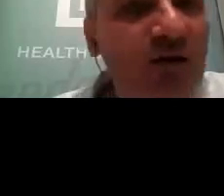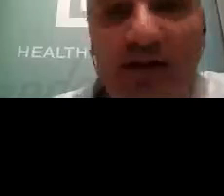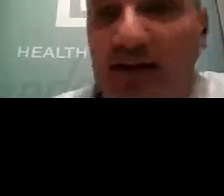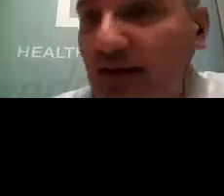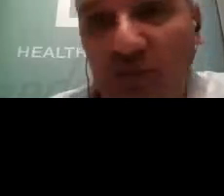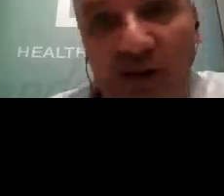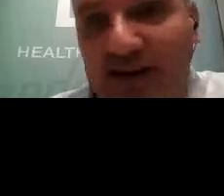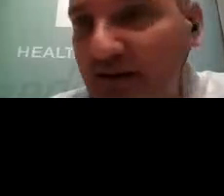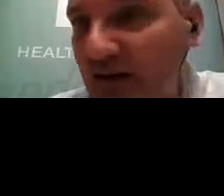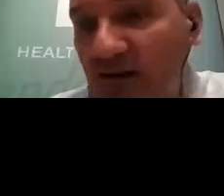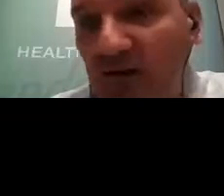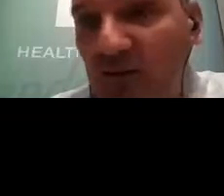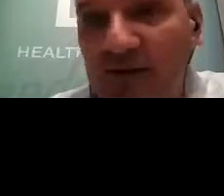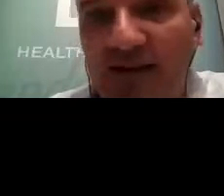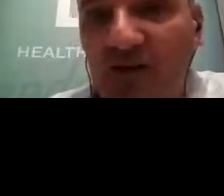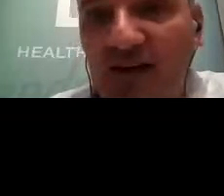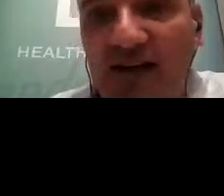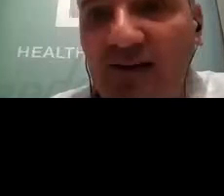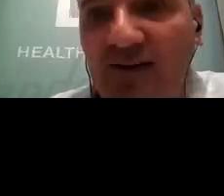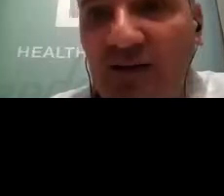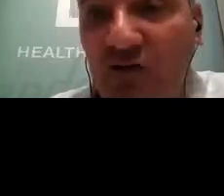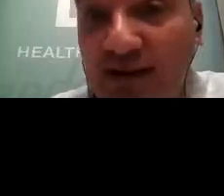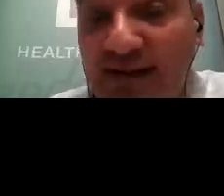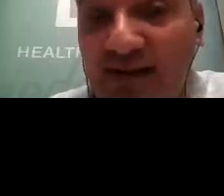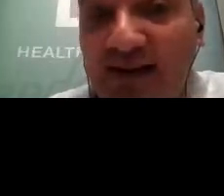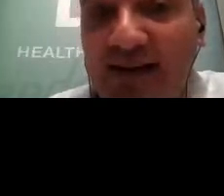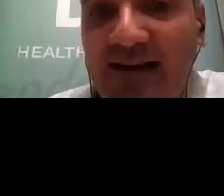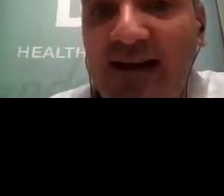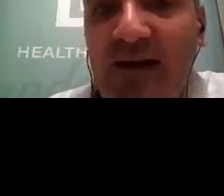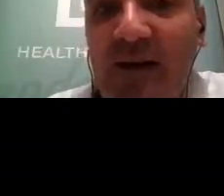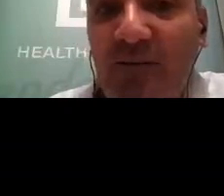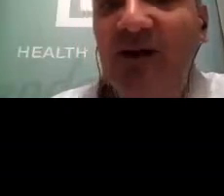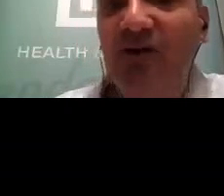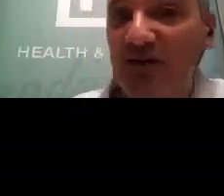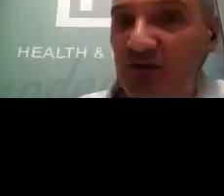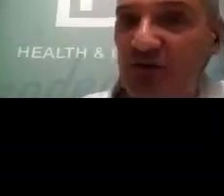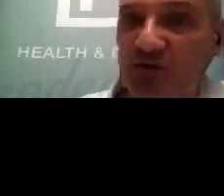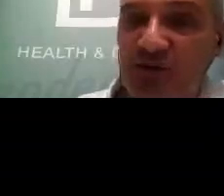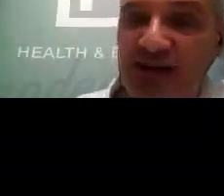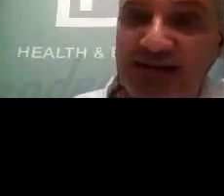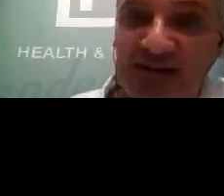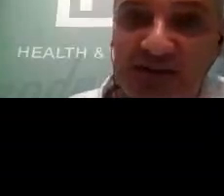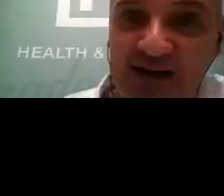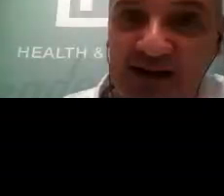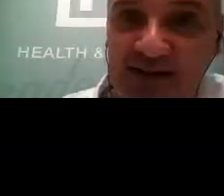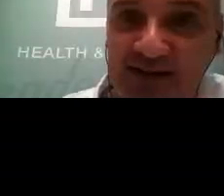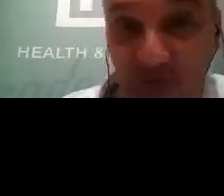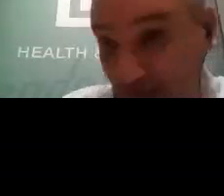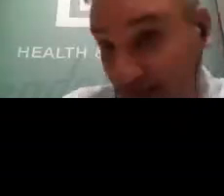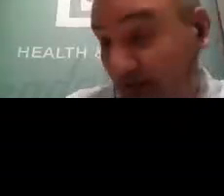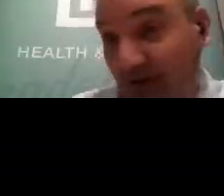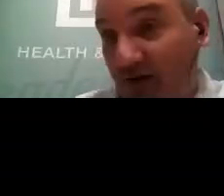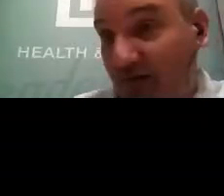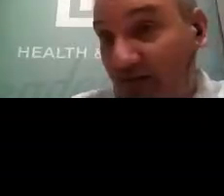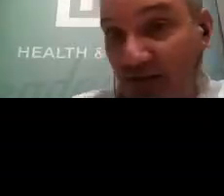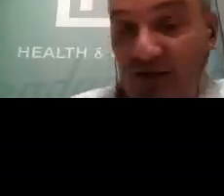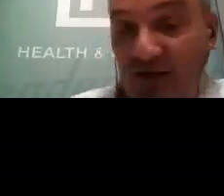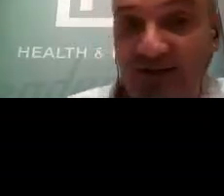si no, suplementación. Suplementación sería súper interesante porque los ácidos grasos omega 3 ha visto claramente, o sea, el